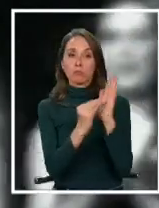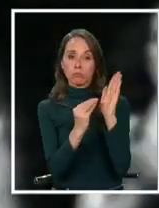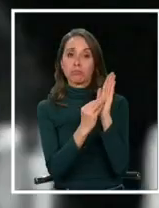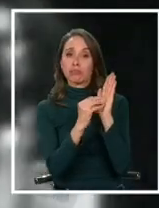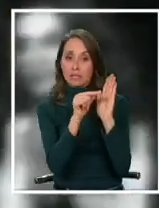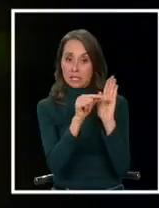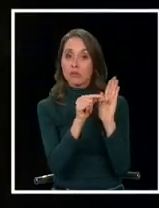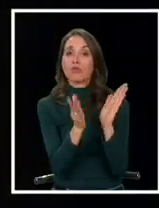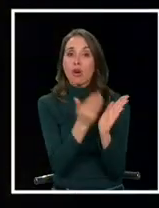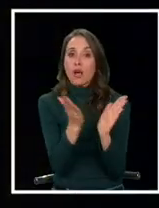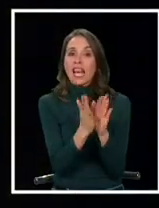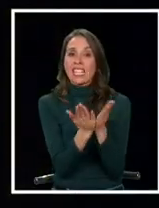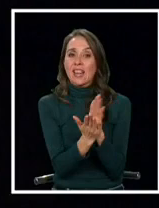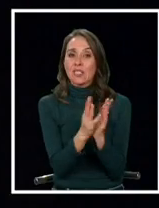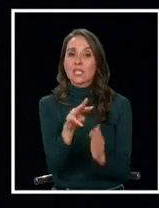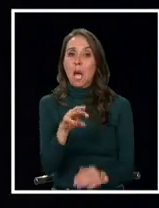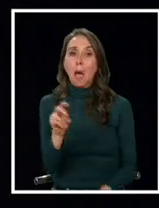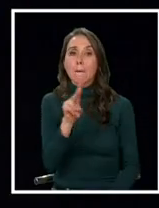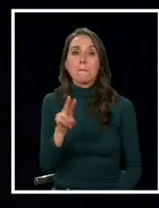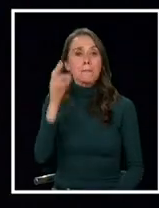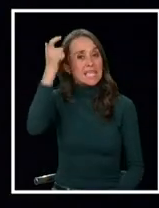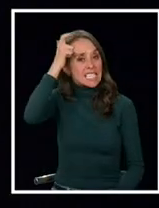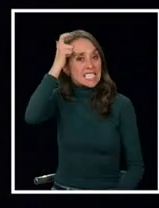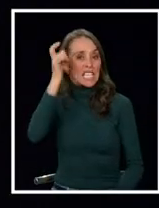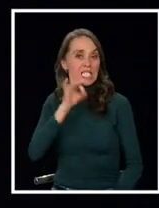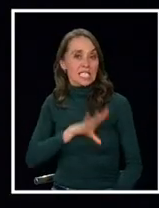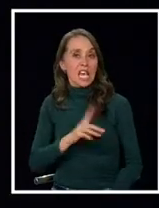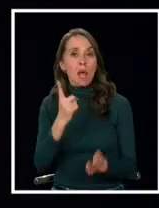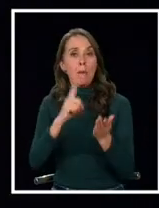de la agenda Miss chile